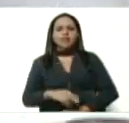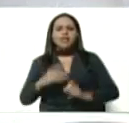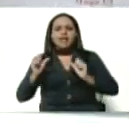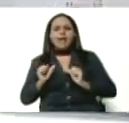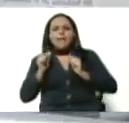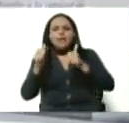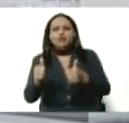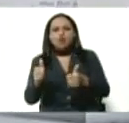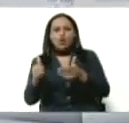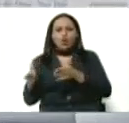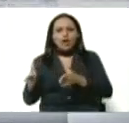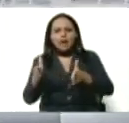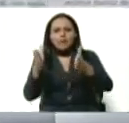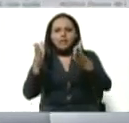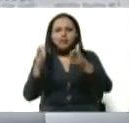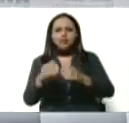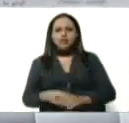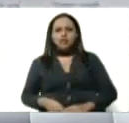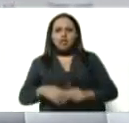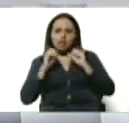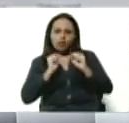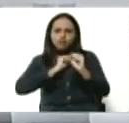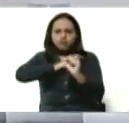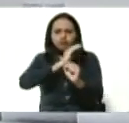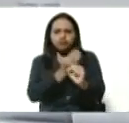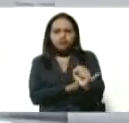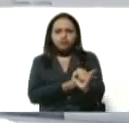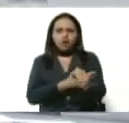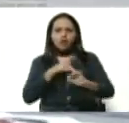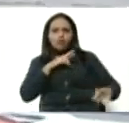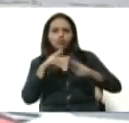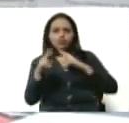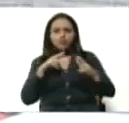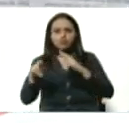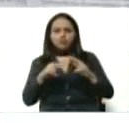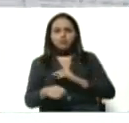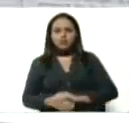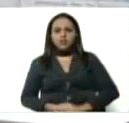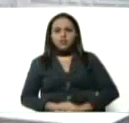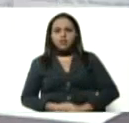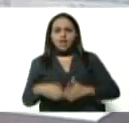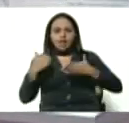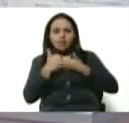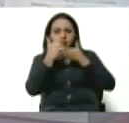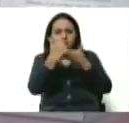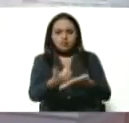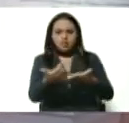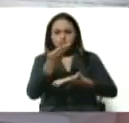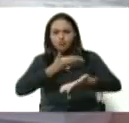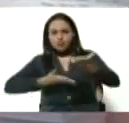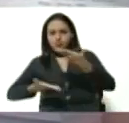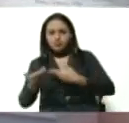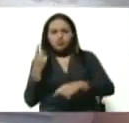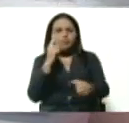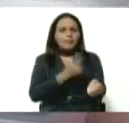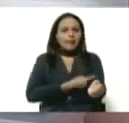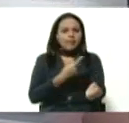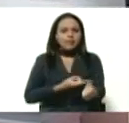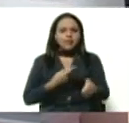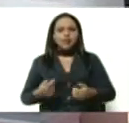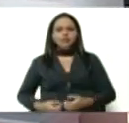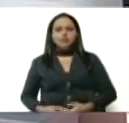este camino de consolidación de una relación de cooperación, de hermandad,